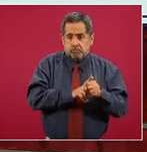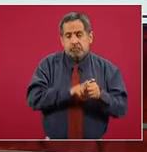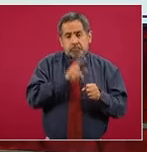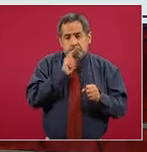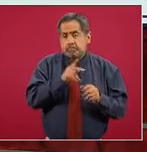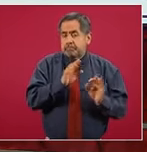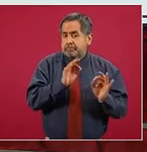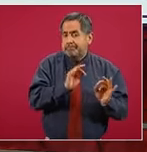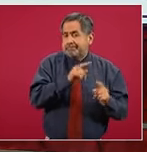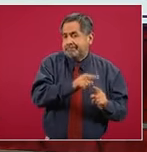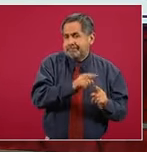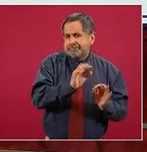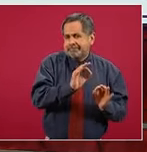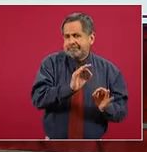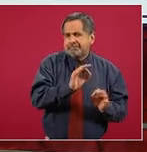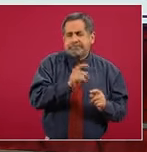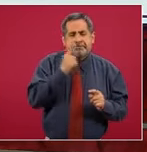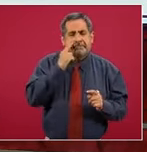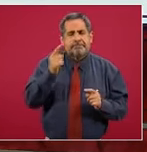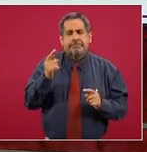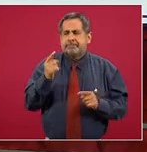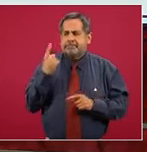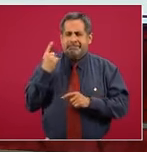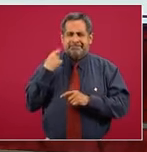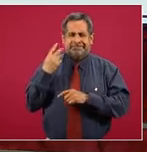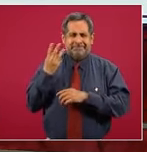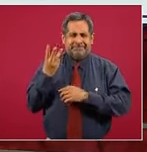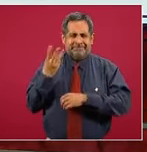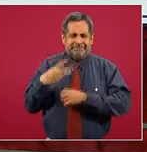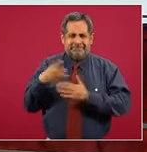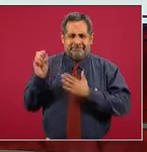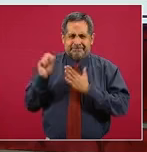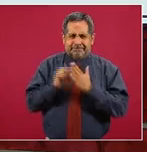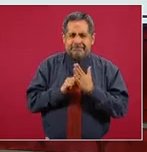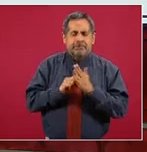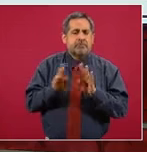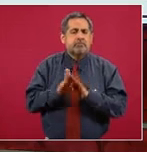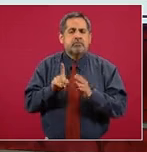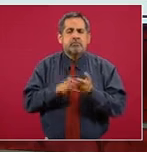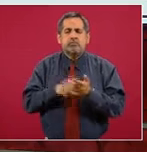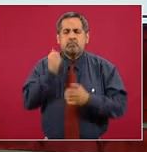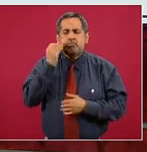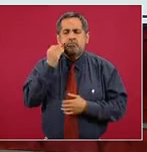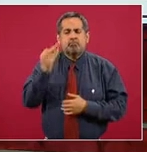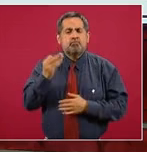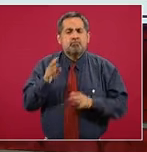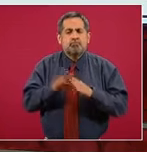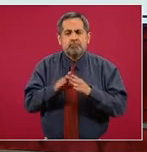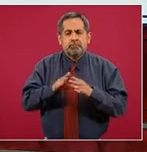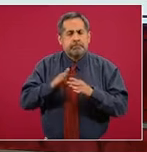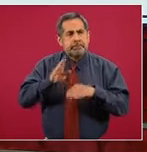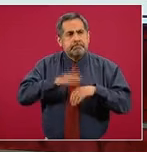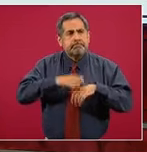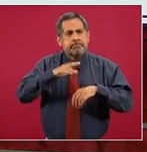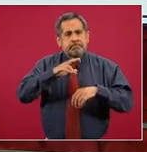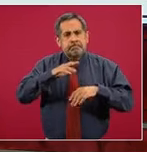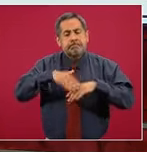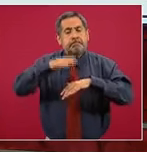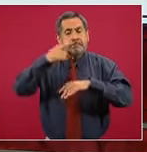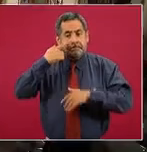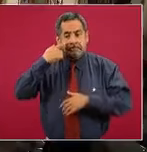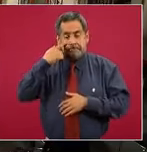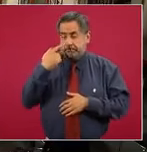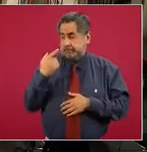en general, especialmente en los últimos 3 meses, los tiempos son considerablemente más altos. En la